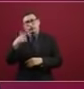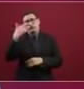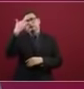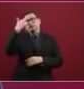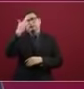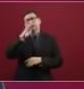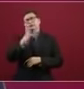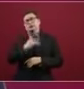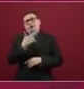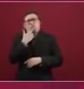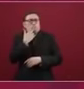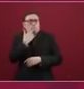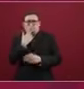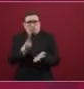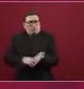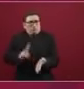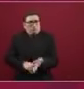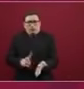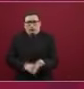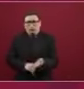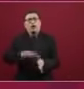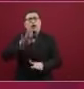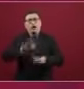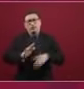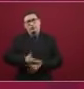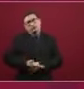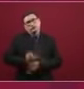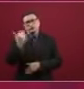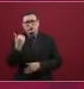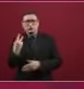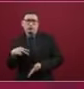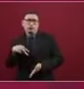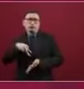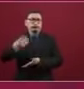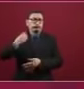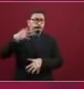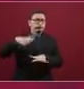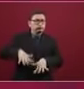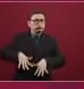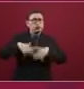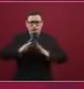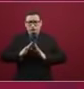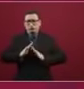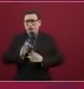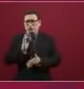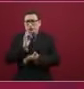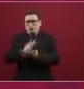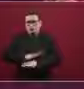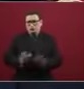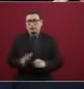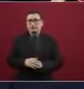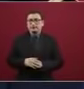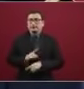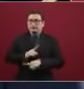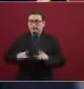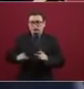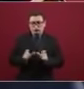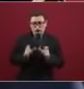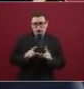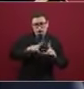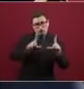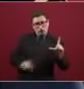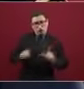una participación pues hasta en eventos militares, pero no así. En el caso de la Guardia,